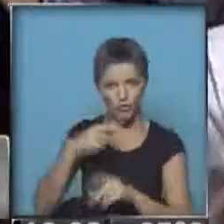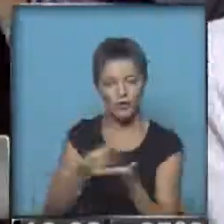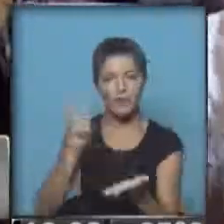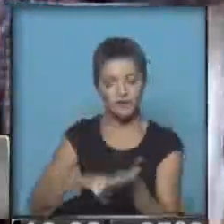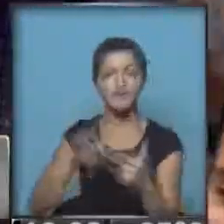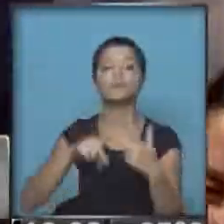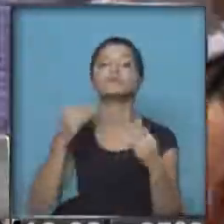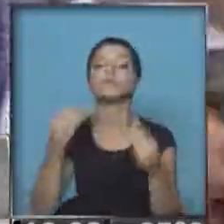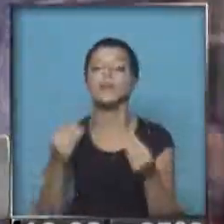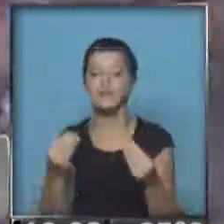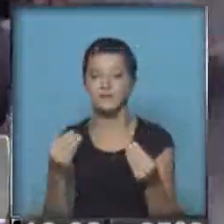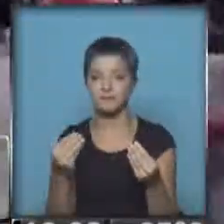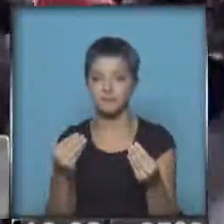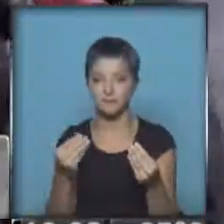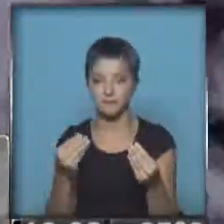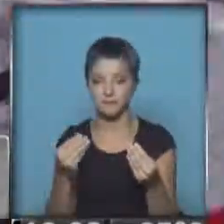por sobre todas las cosas,